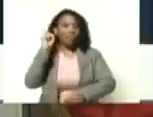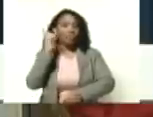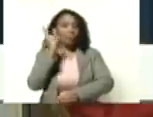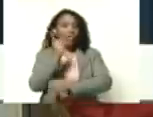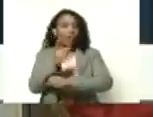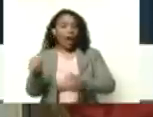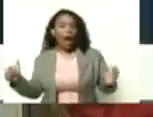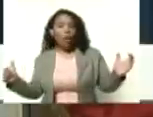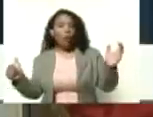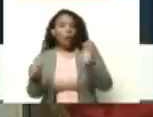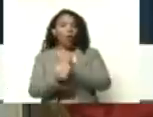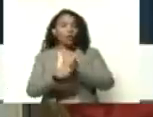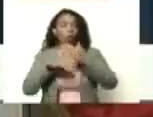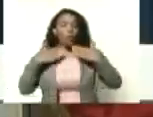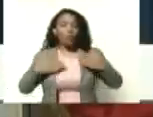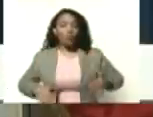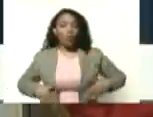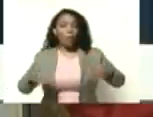encontrarse